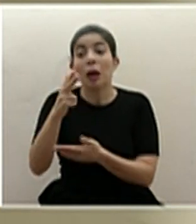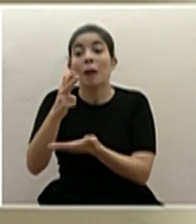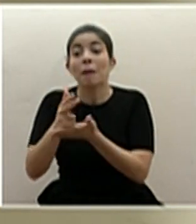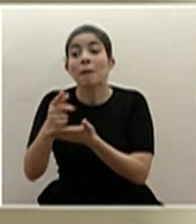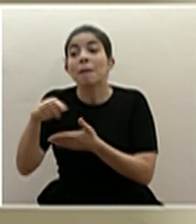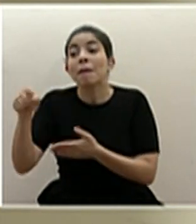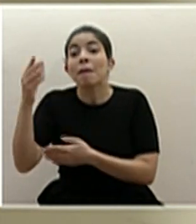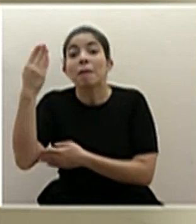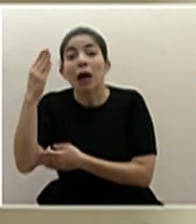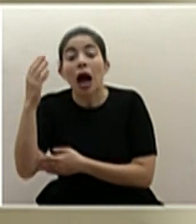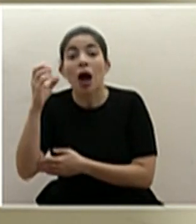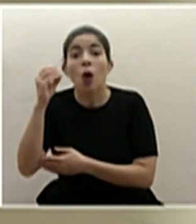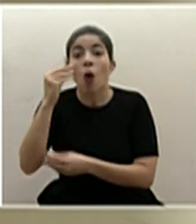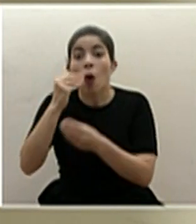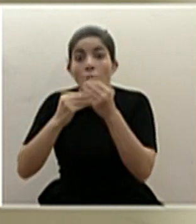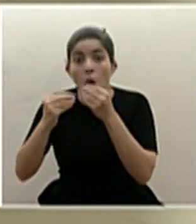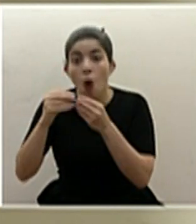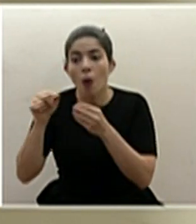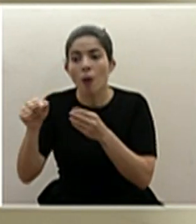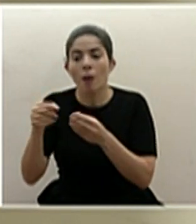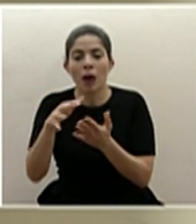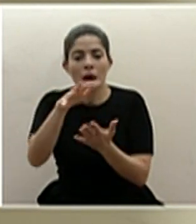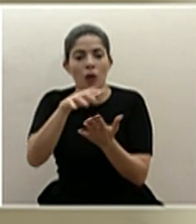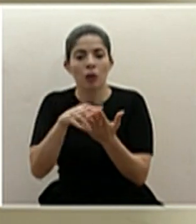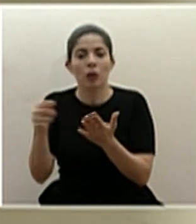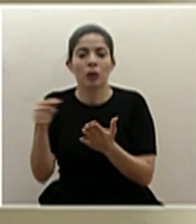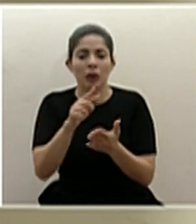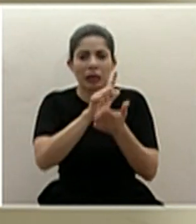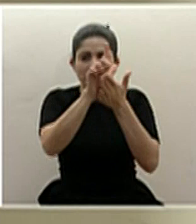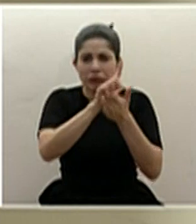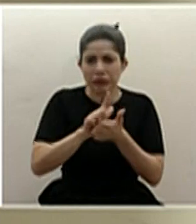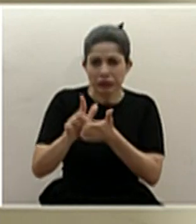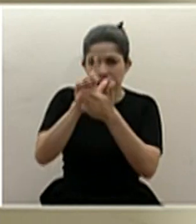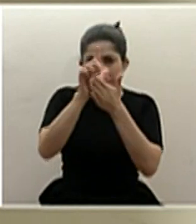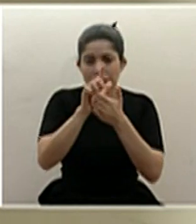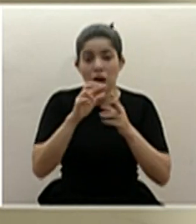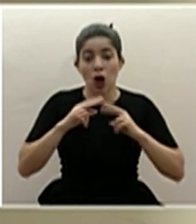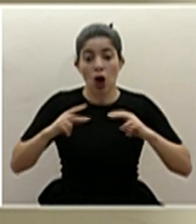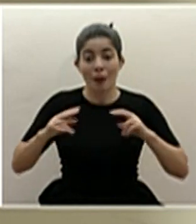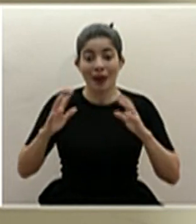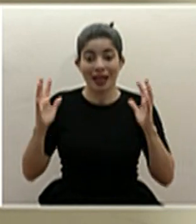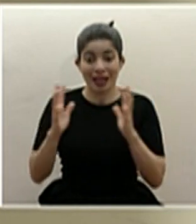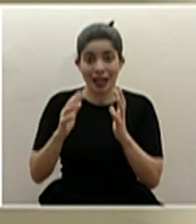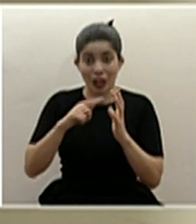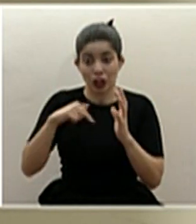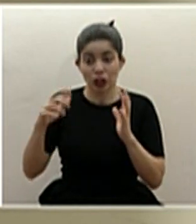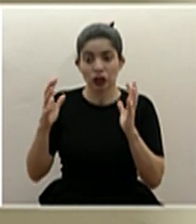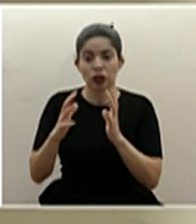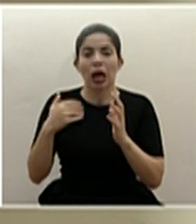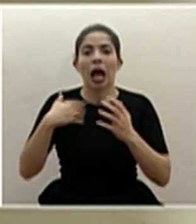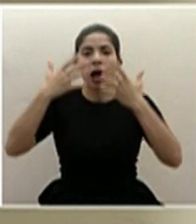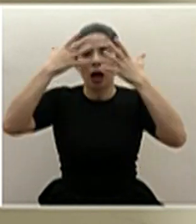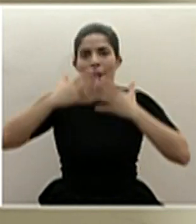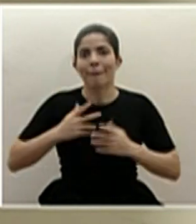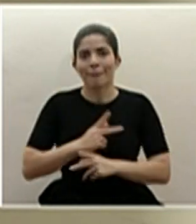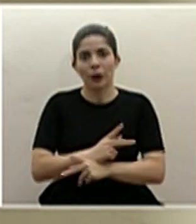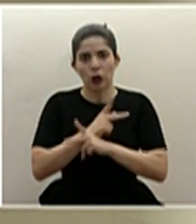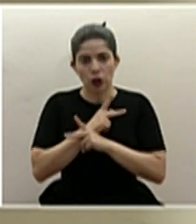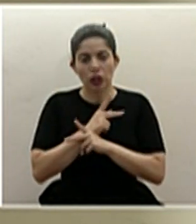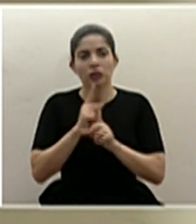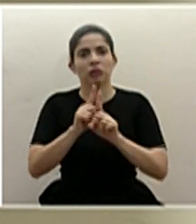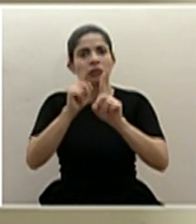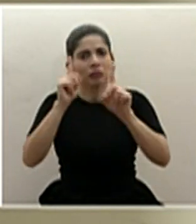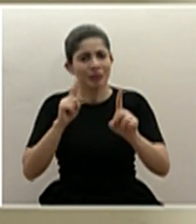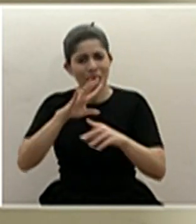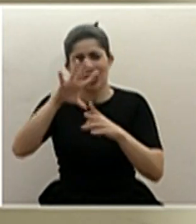necesidades fisiológicas, se alimenten, se pasa el proceso de desinfección, los compañeros tienen su equipo de protección, el distanciamiento